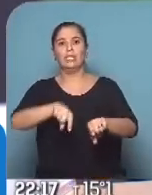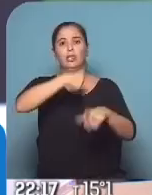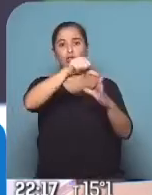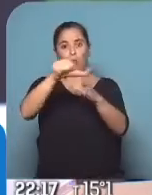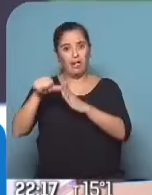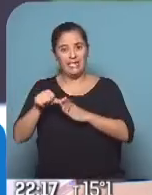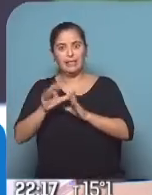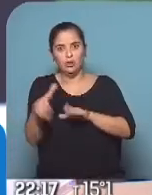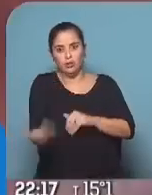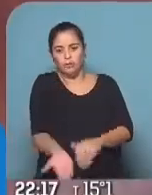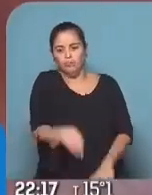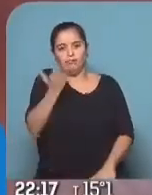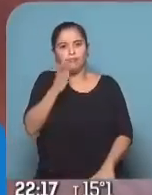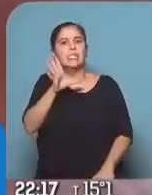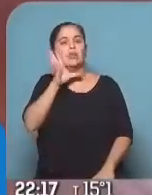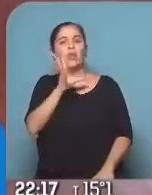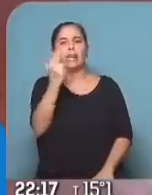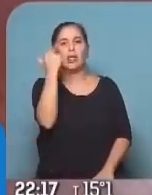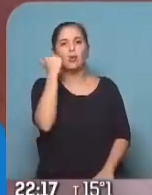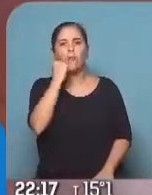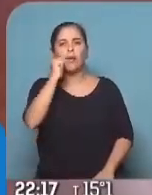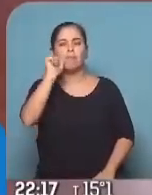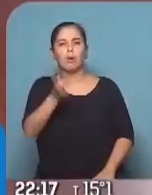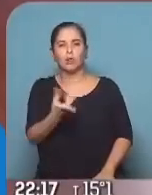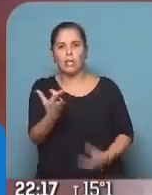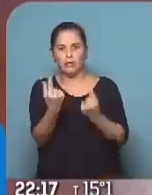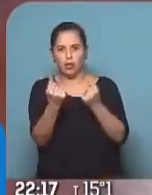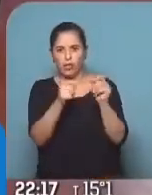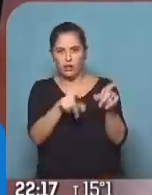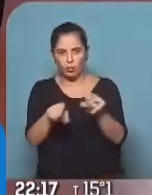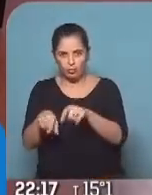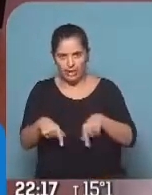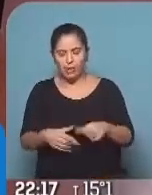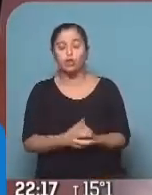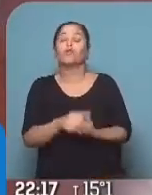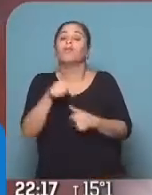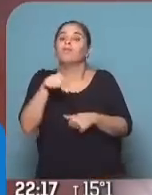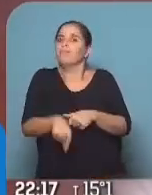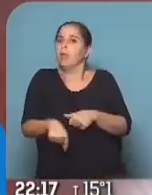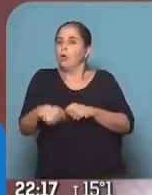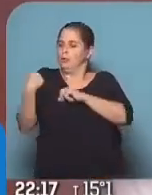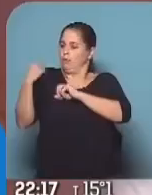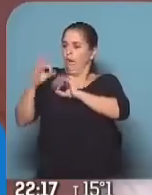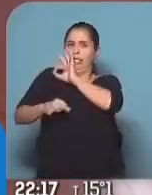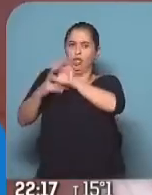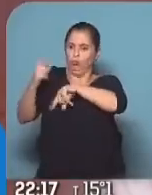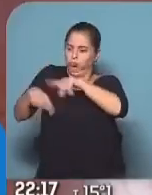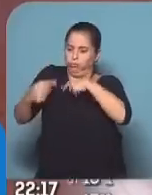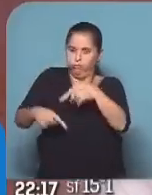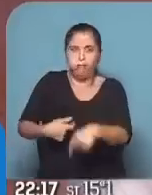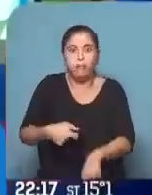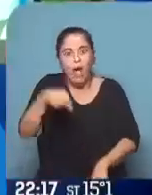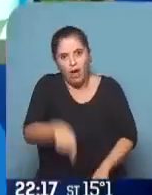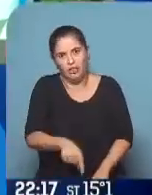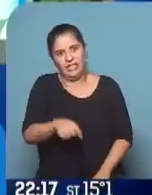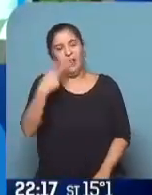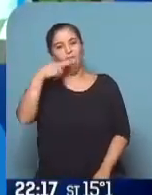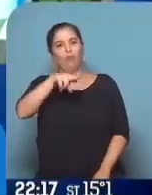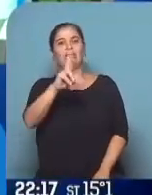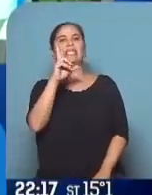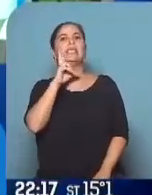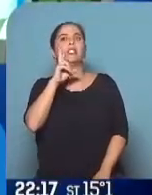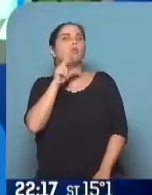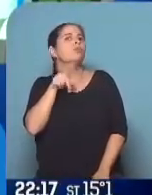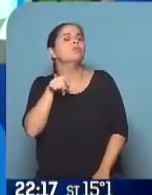global. Fue la Gran Depresión. Pero estamos en 2019. ¿Cómo fueron las negociaciones, Natalia? Mira, yo le